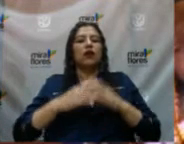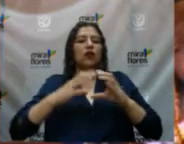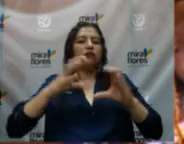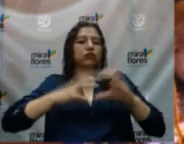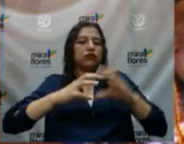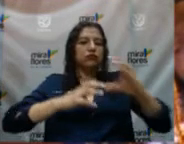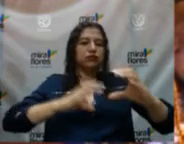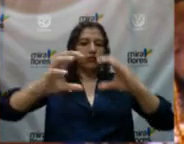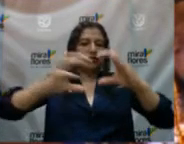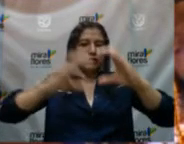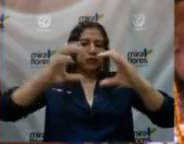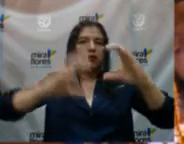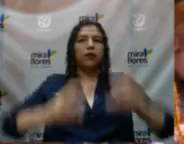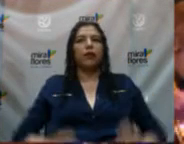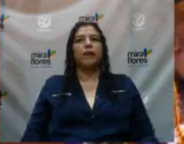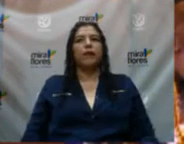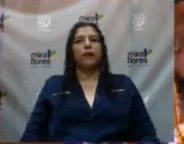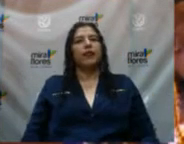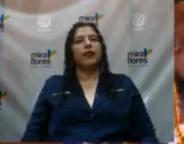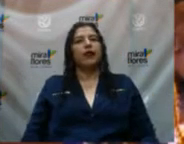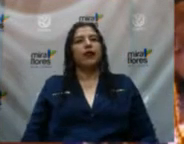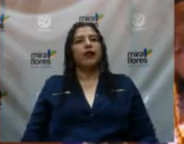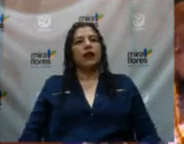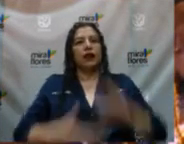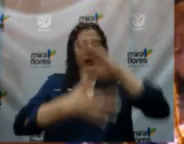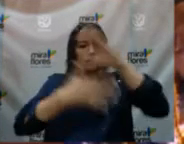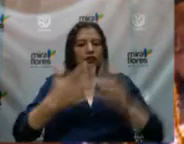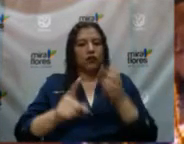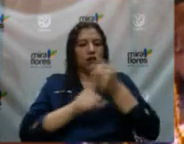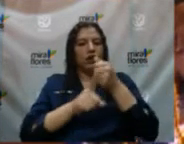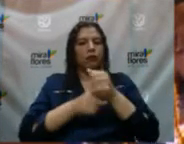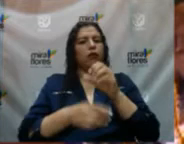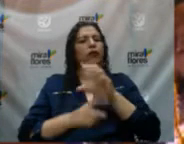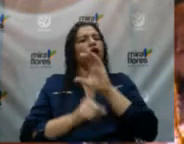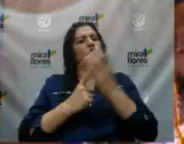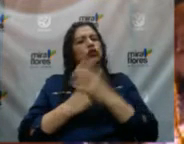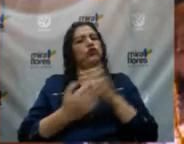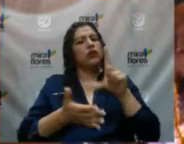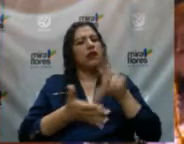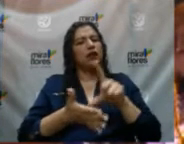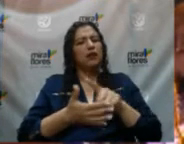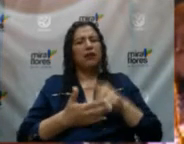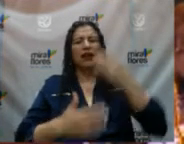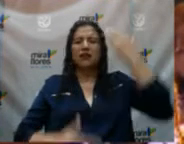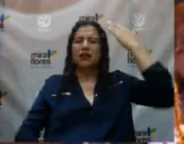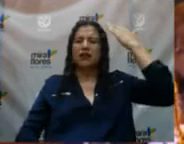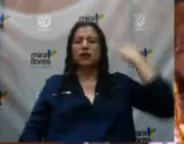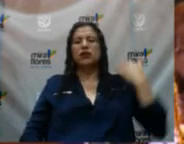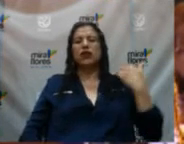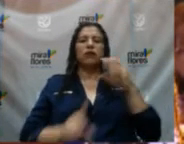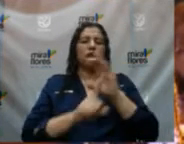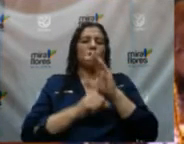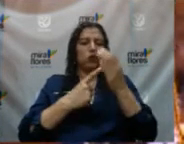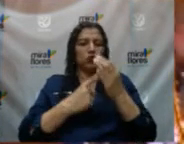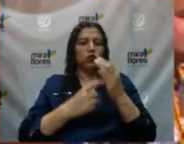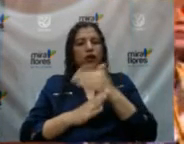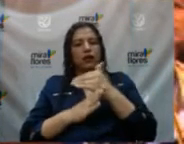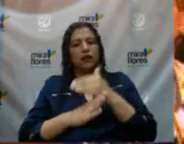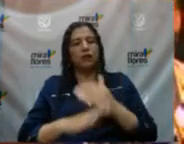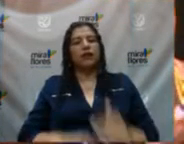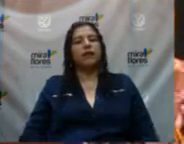mano, característicos de la cultura Lima y de una época de cultura intermedia